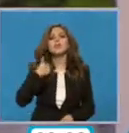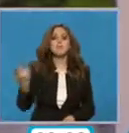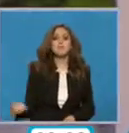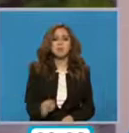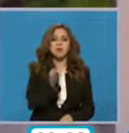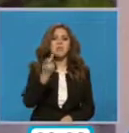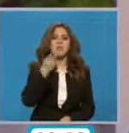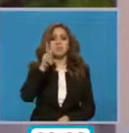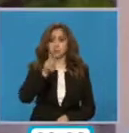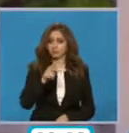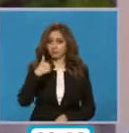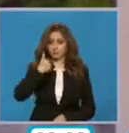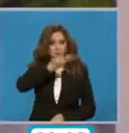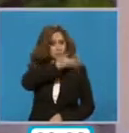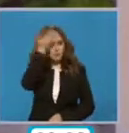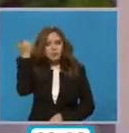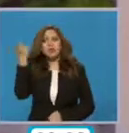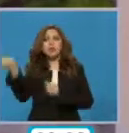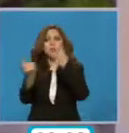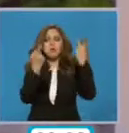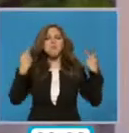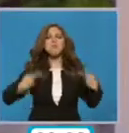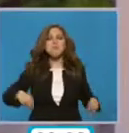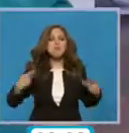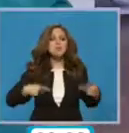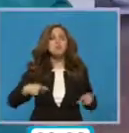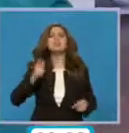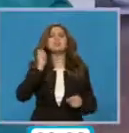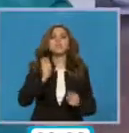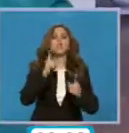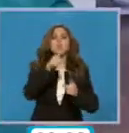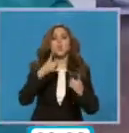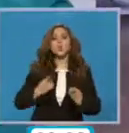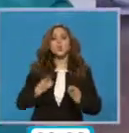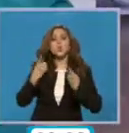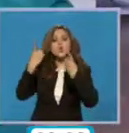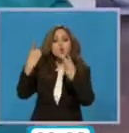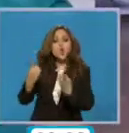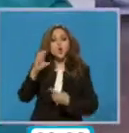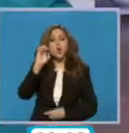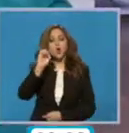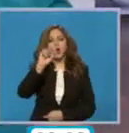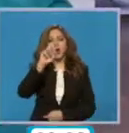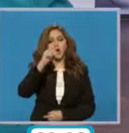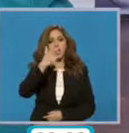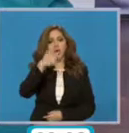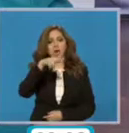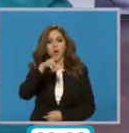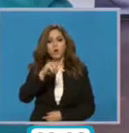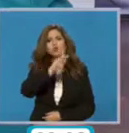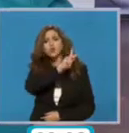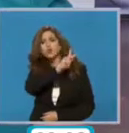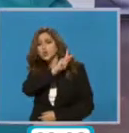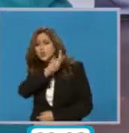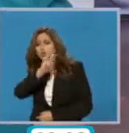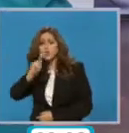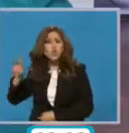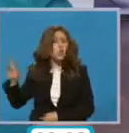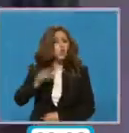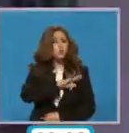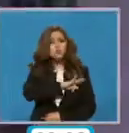y a lo mejor muchos de los que están en casa tampoco, que donar órganos es tácito. Todos somos donadores de órganos hasta que se demuestre lo